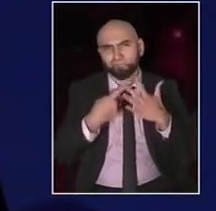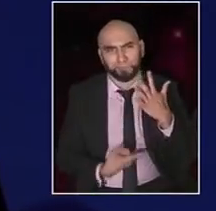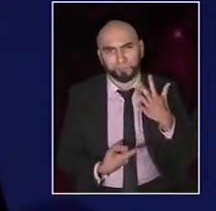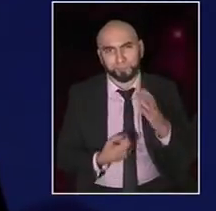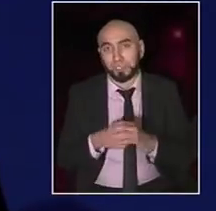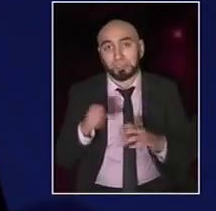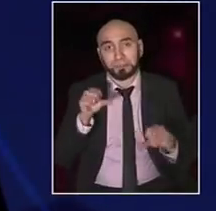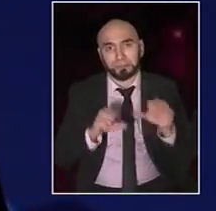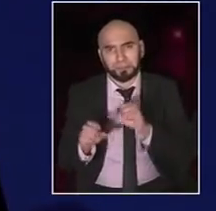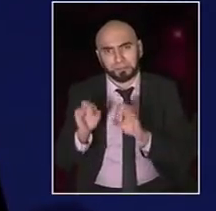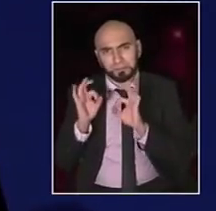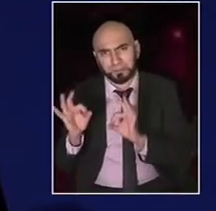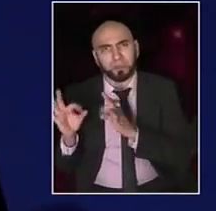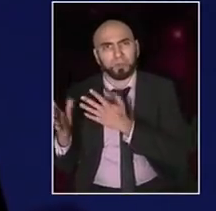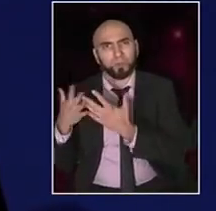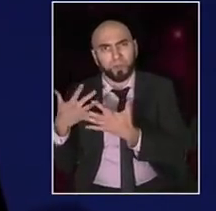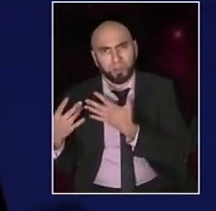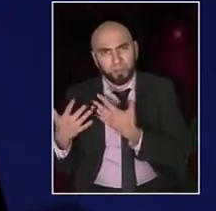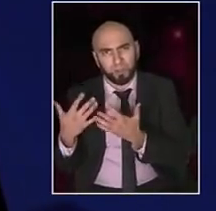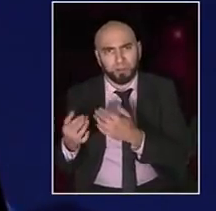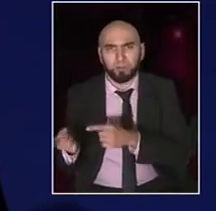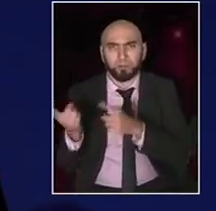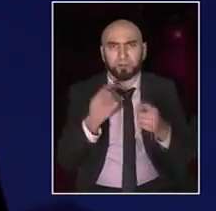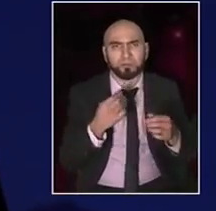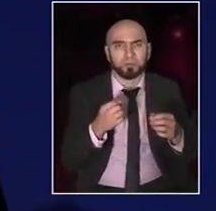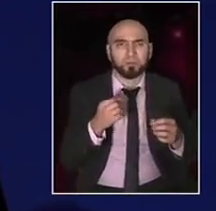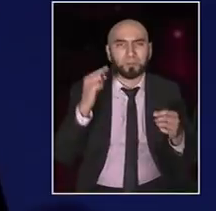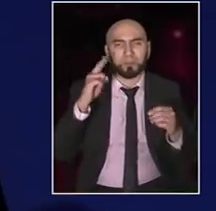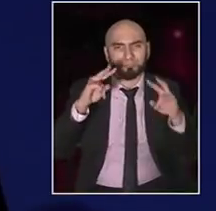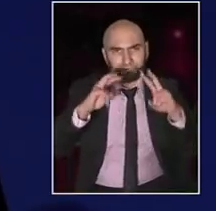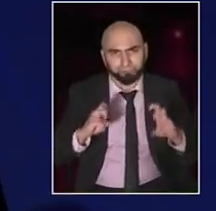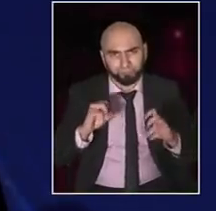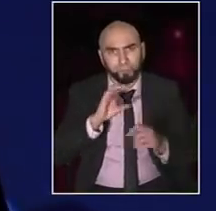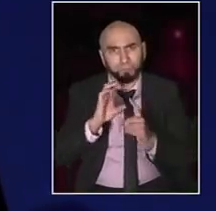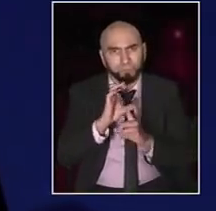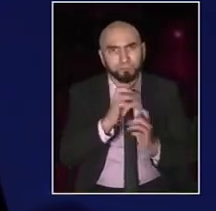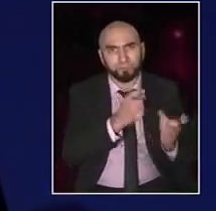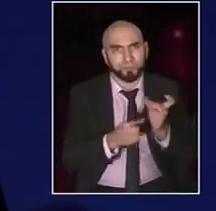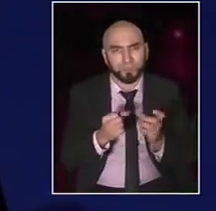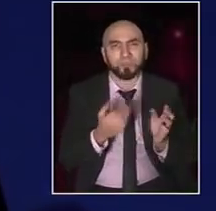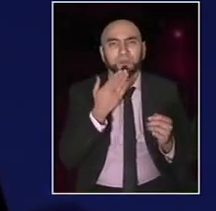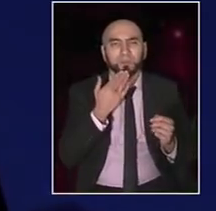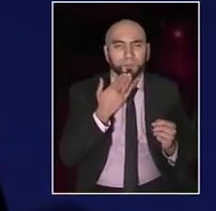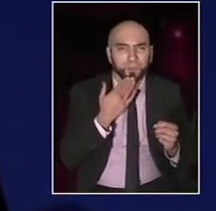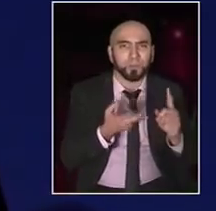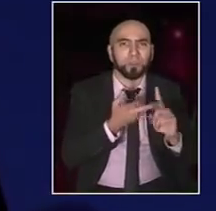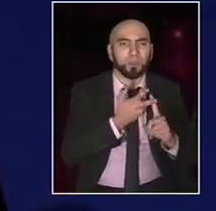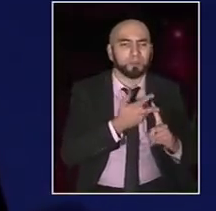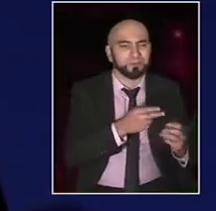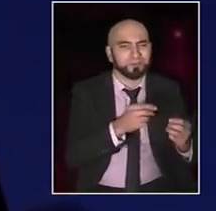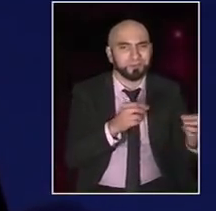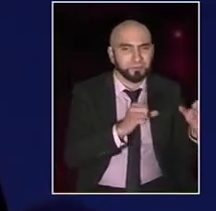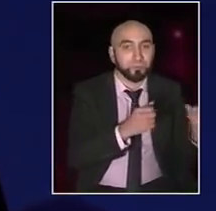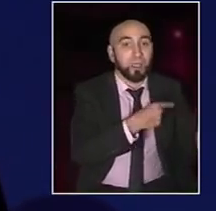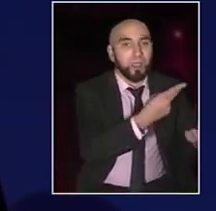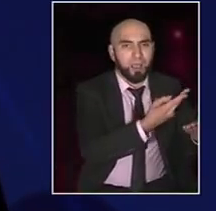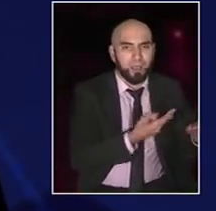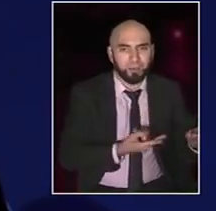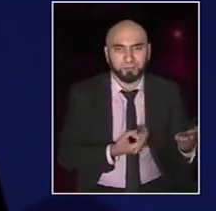ciencias exactas y naturales, las ciencias sociales, las humanidades y las artes. Y si bien en sus